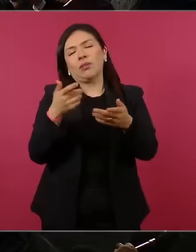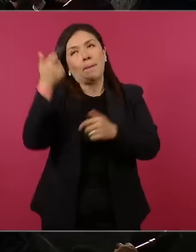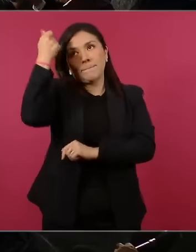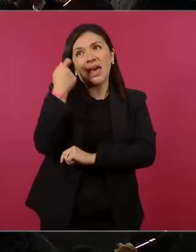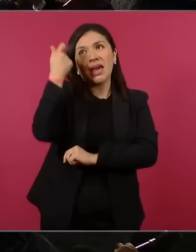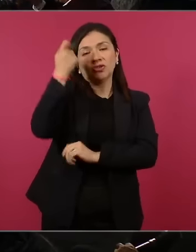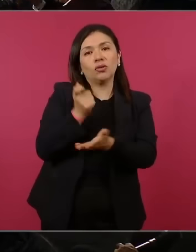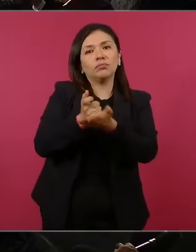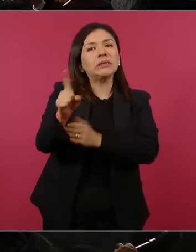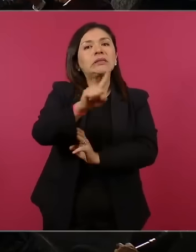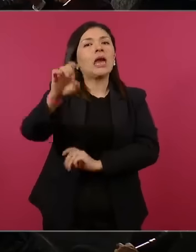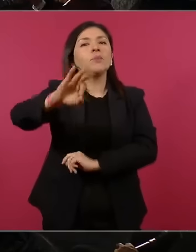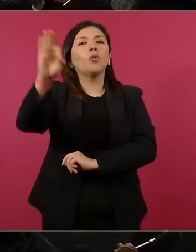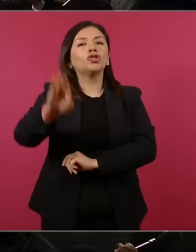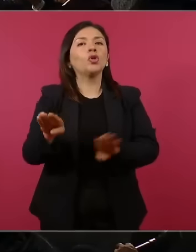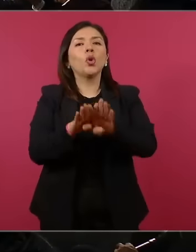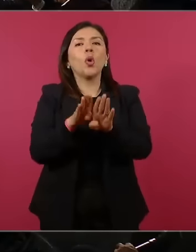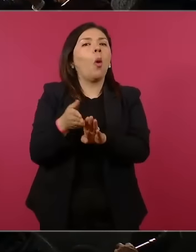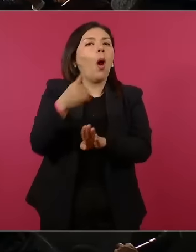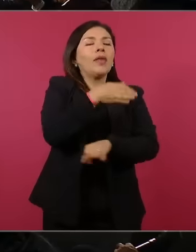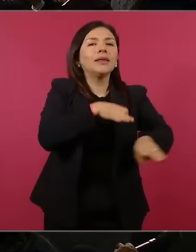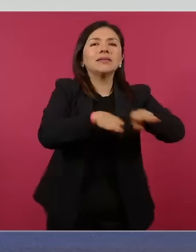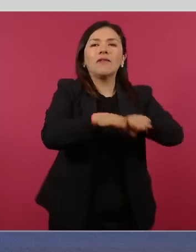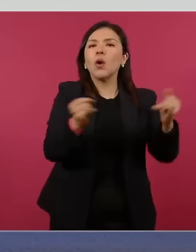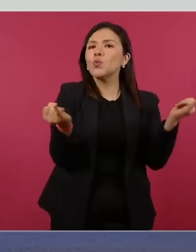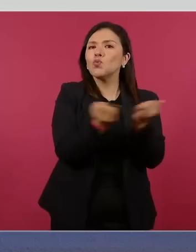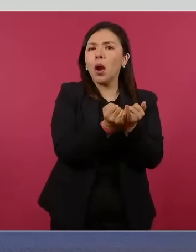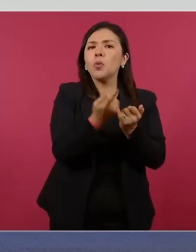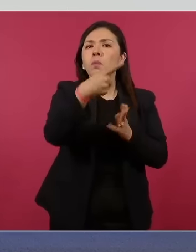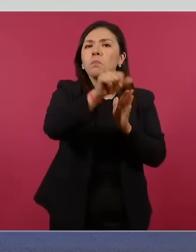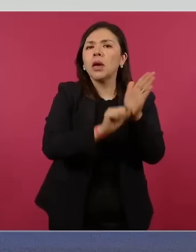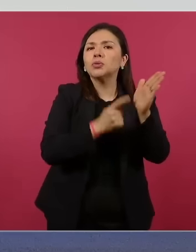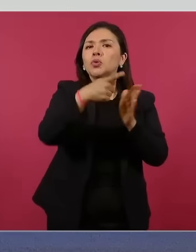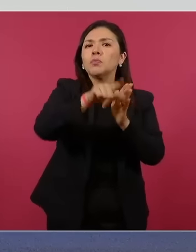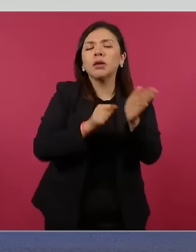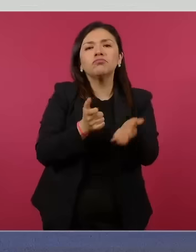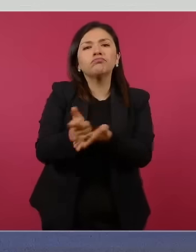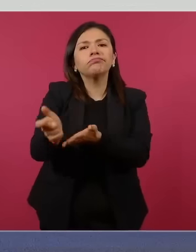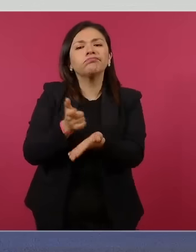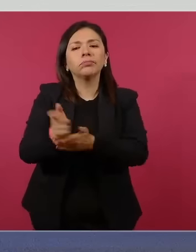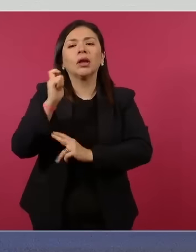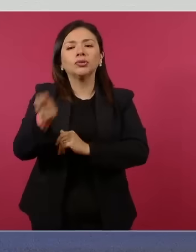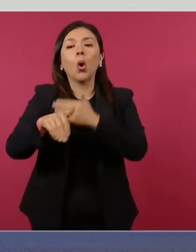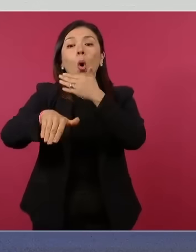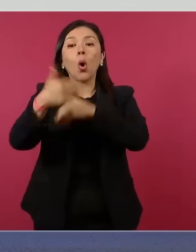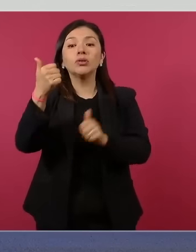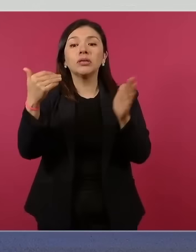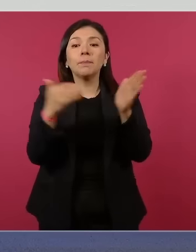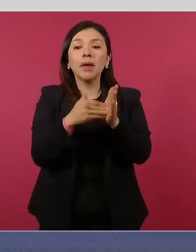con el 100% de su salario base mensualmente, es decir, un monto de